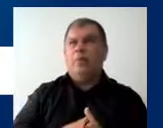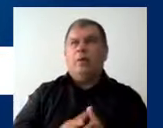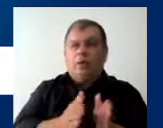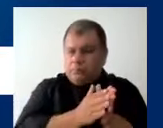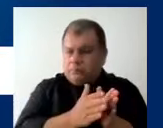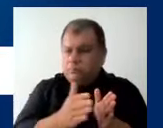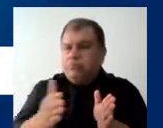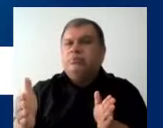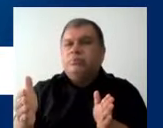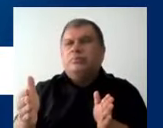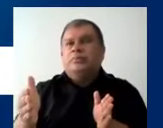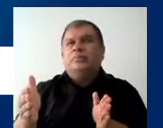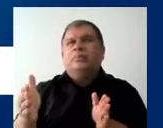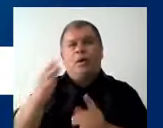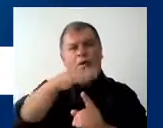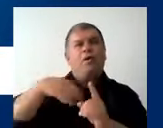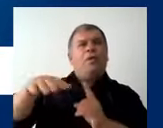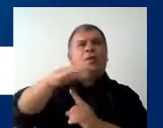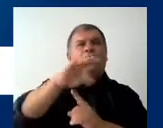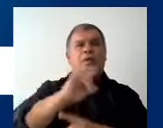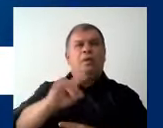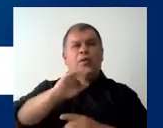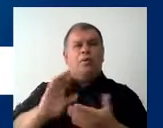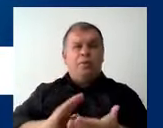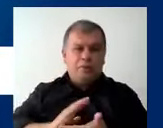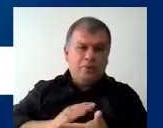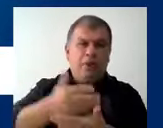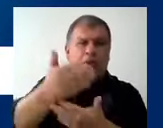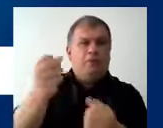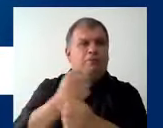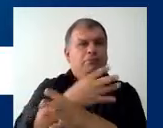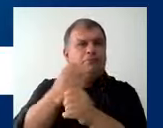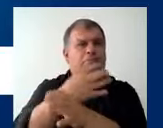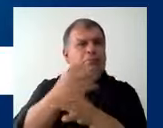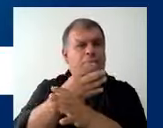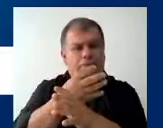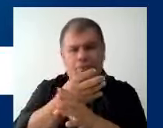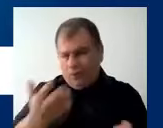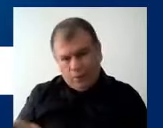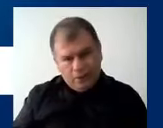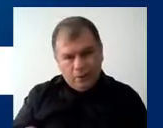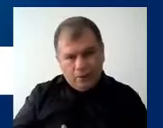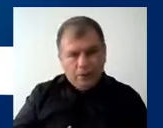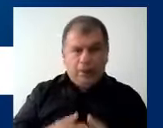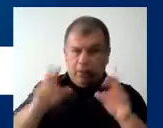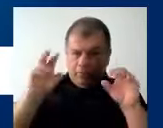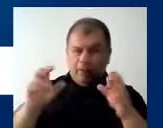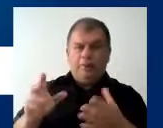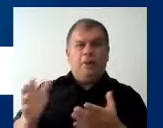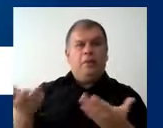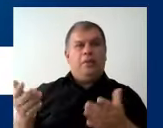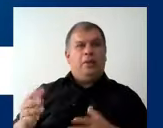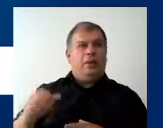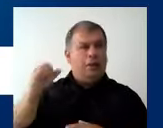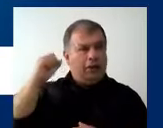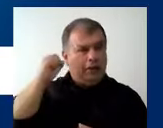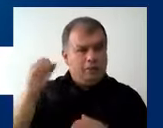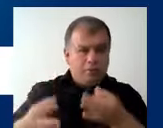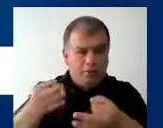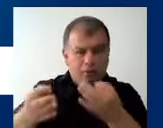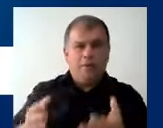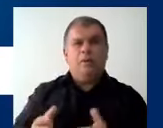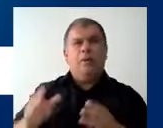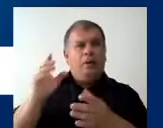contexto donde lo que se utilizan son plataformas virtuales, ¿no? Entonces, temas de capacidad jurídica, temas de